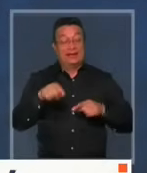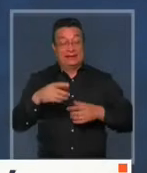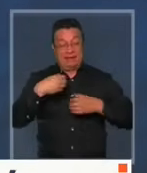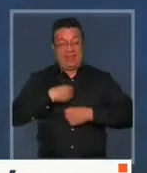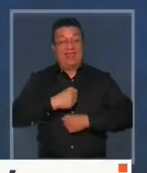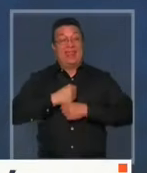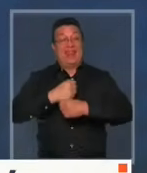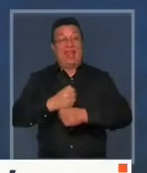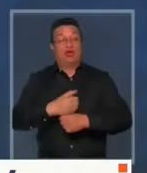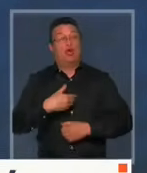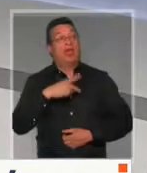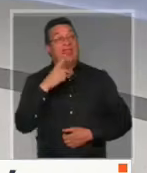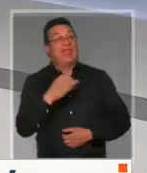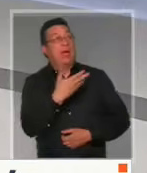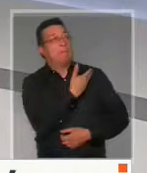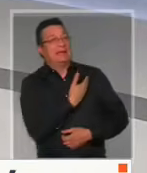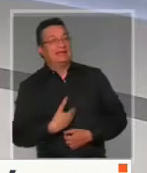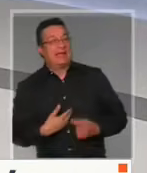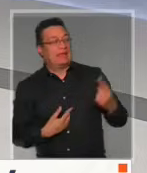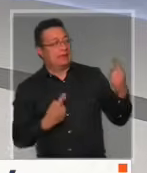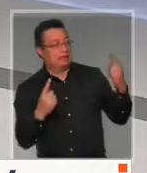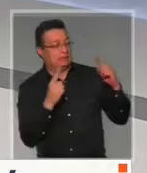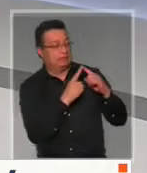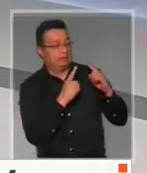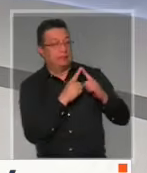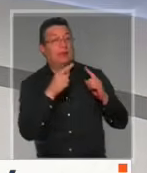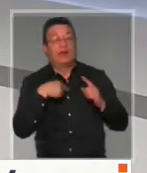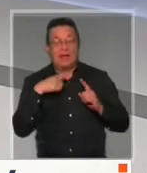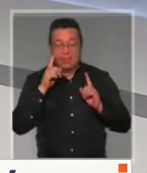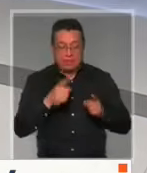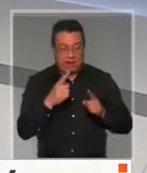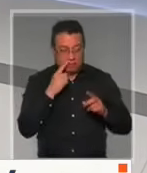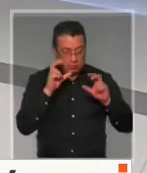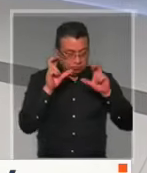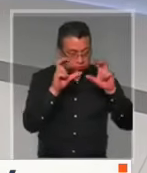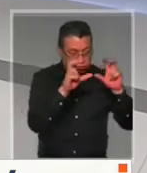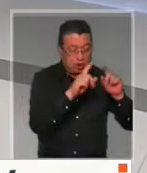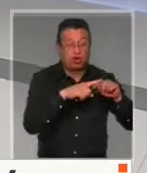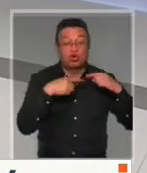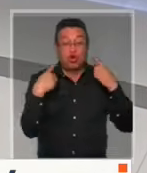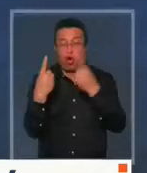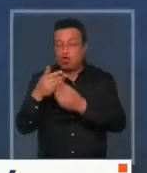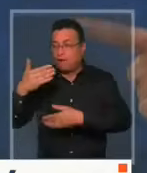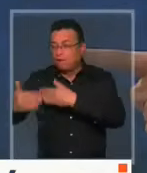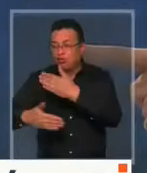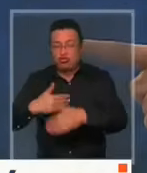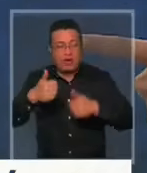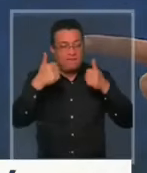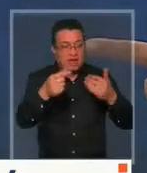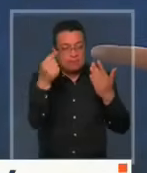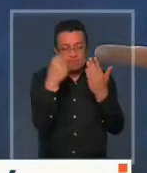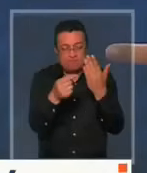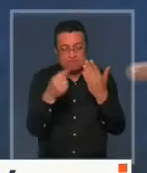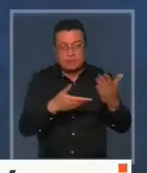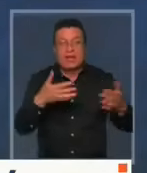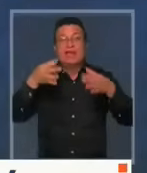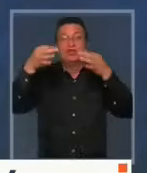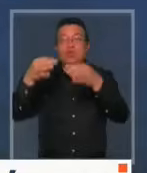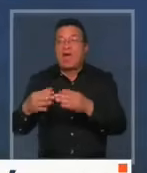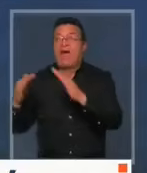del presidente de la República y tiene que velar porque todas las áreas del gobierno funcionen bien. Para que la se seguridad, la